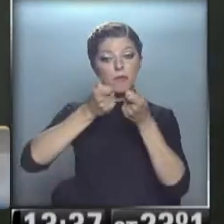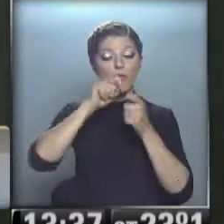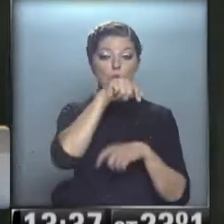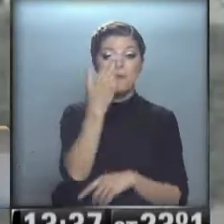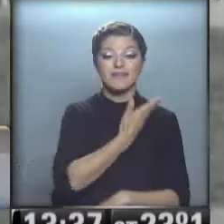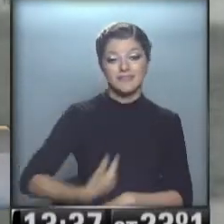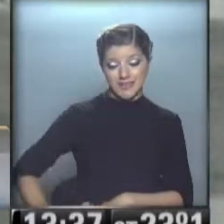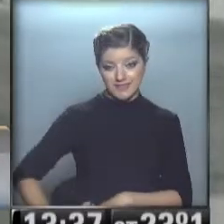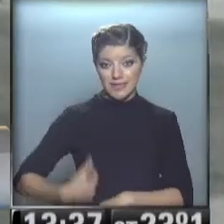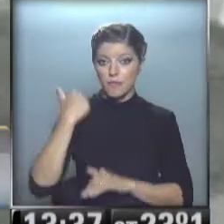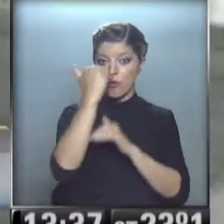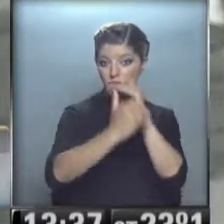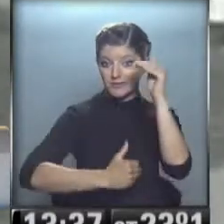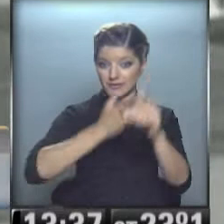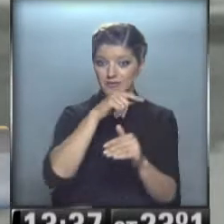golpe militar en